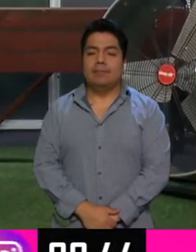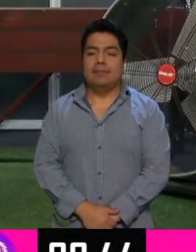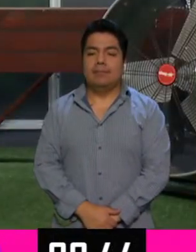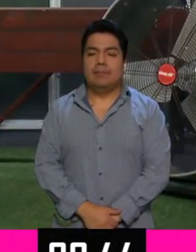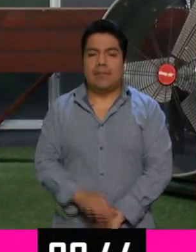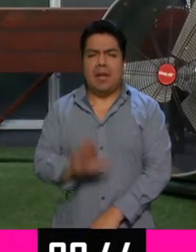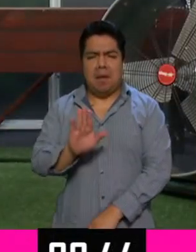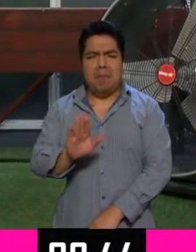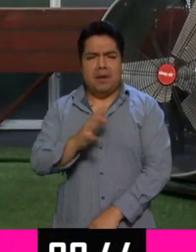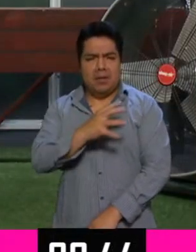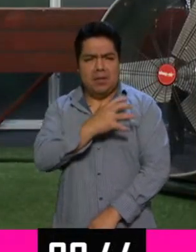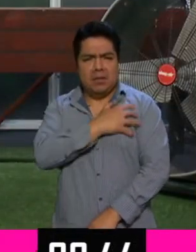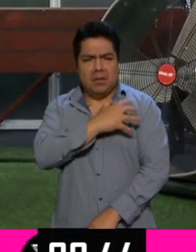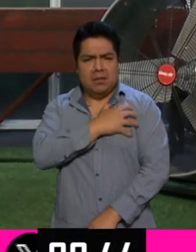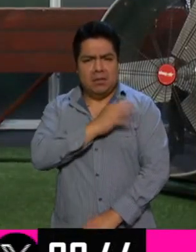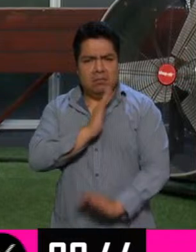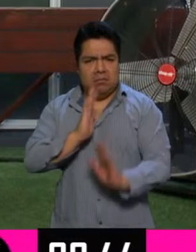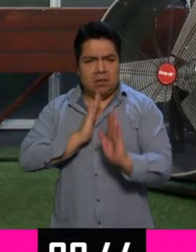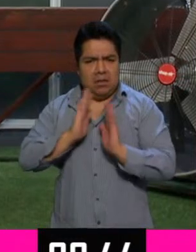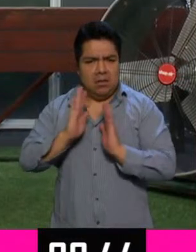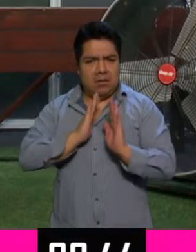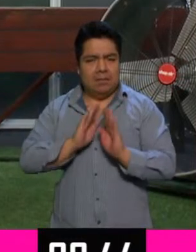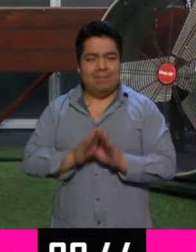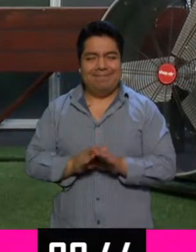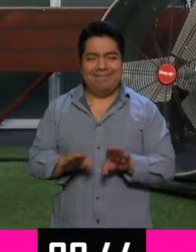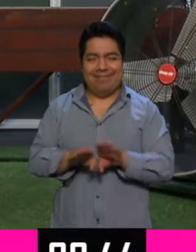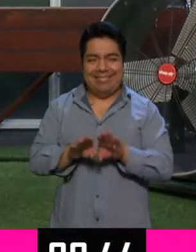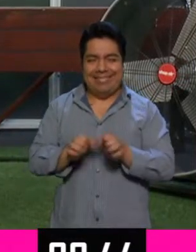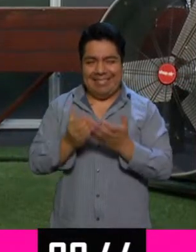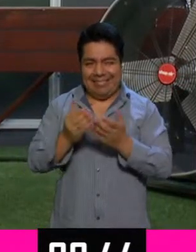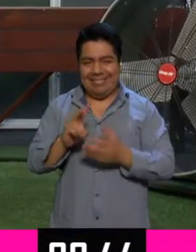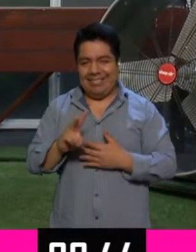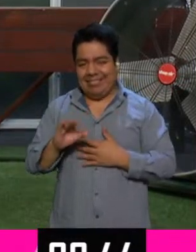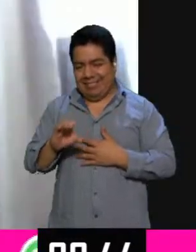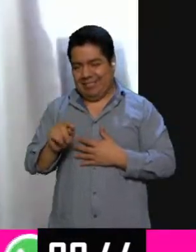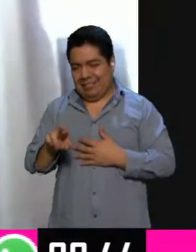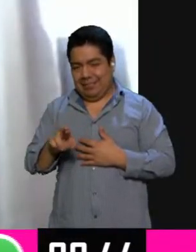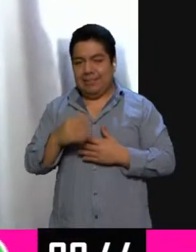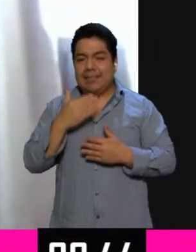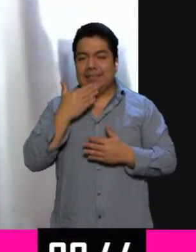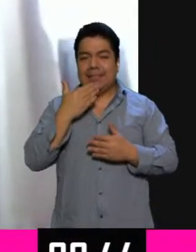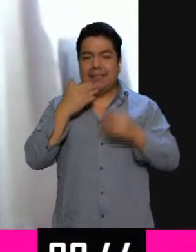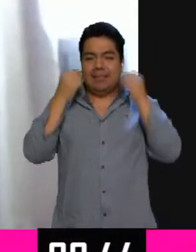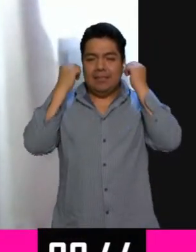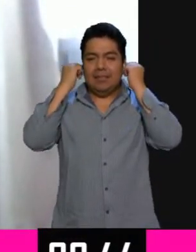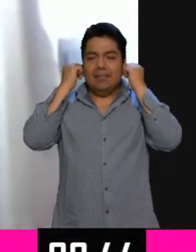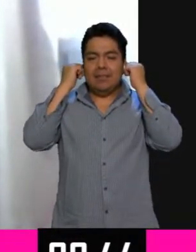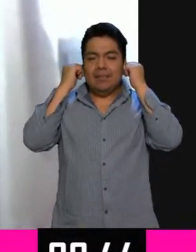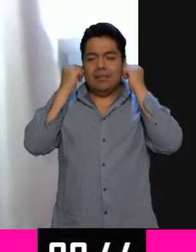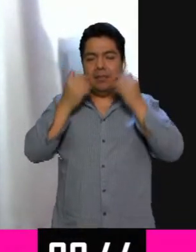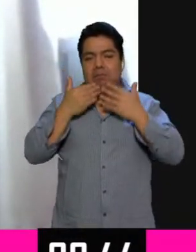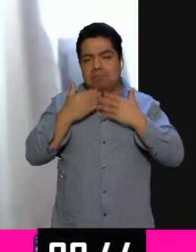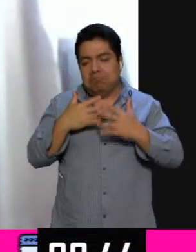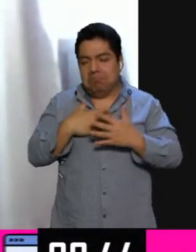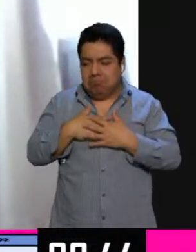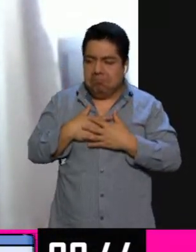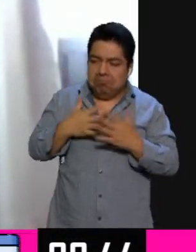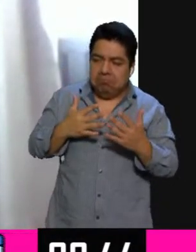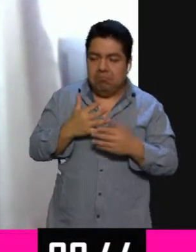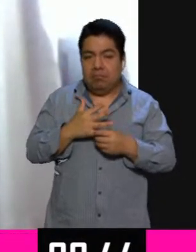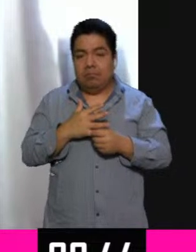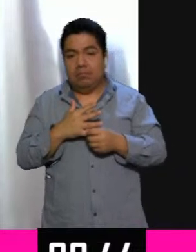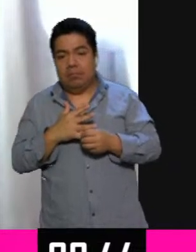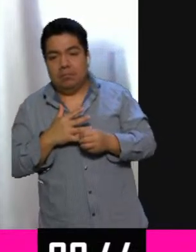general del Mi ejército. querido Víctor, ¿cómo está mi vida? Bien, muy bien, pues la verdad que muy repuesto, ¿no? No cabe duda que el clima